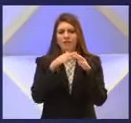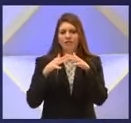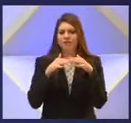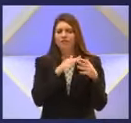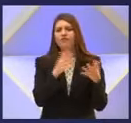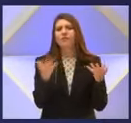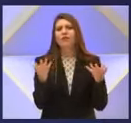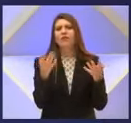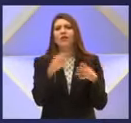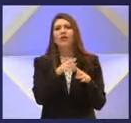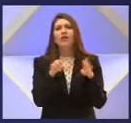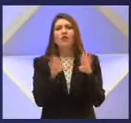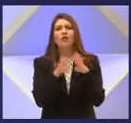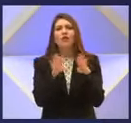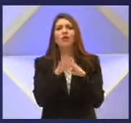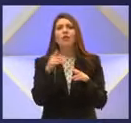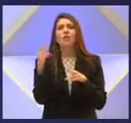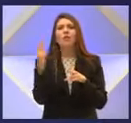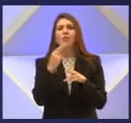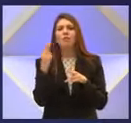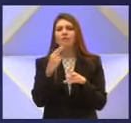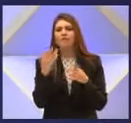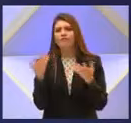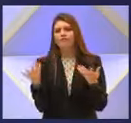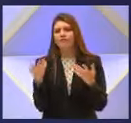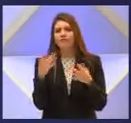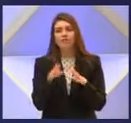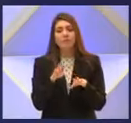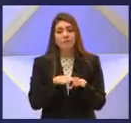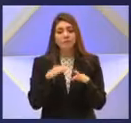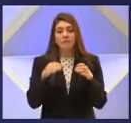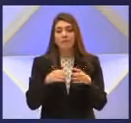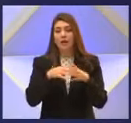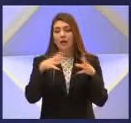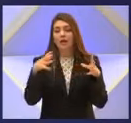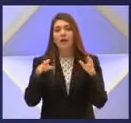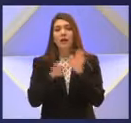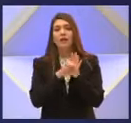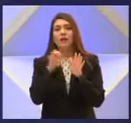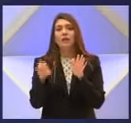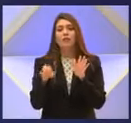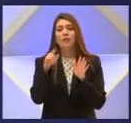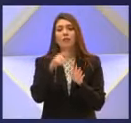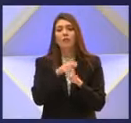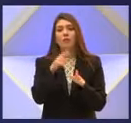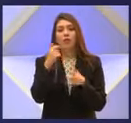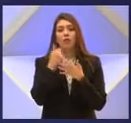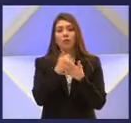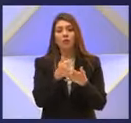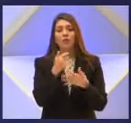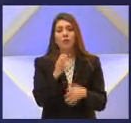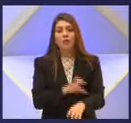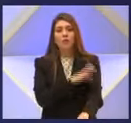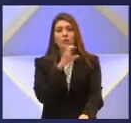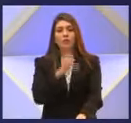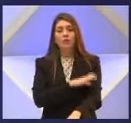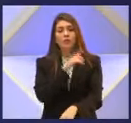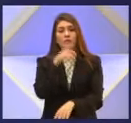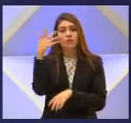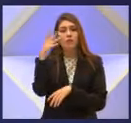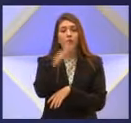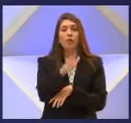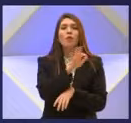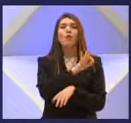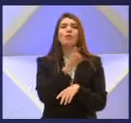más amplia en el que a través de hornos alimentados por la energía solar podamos fundir los metales